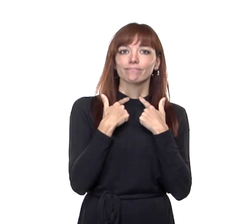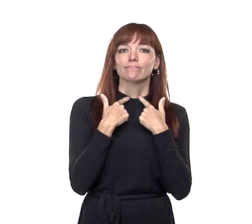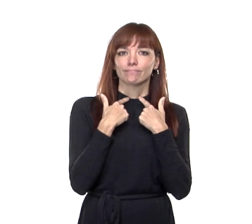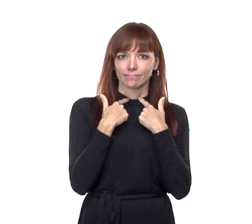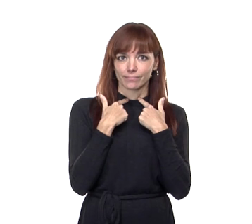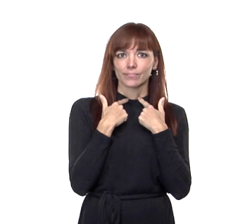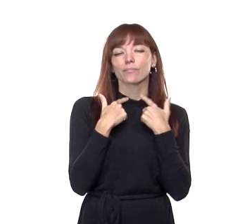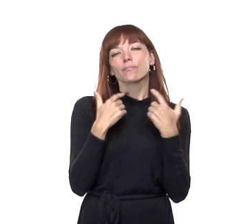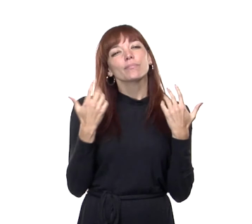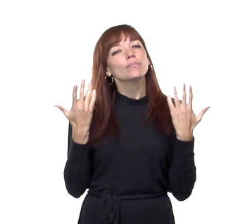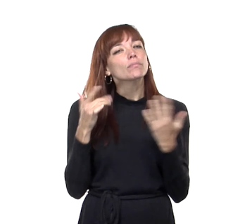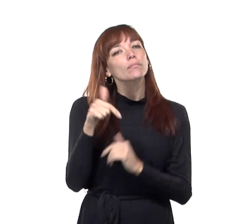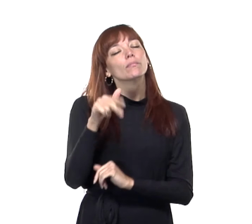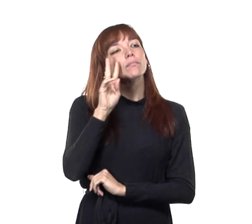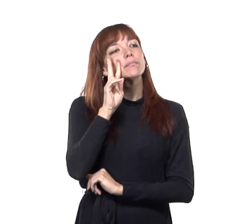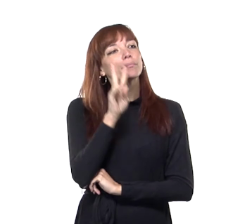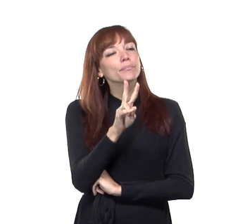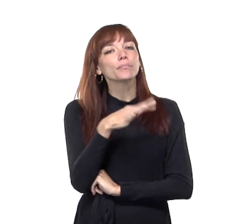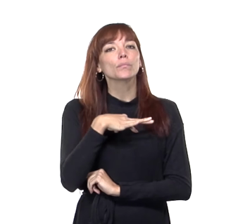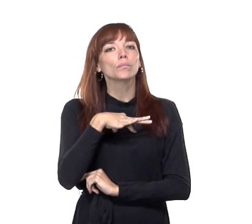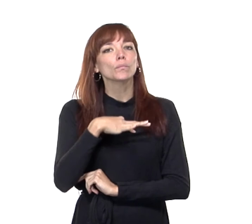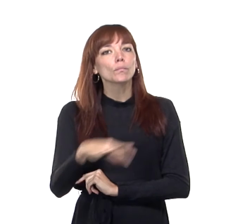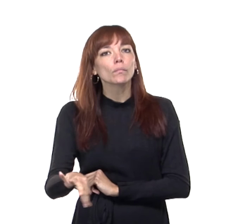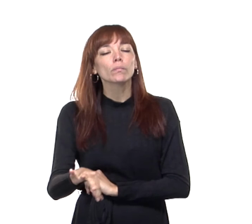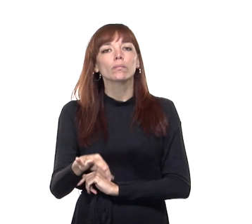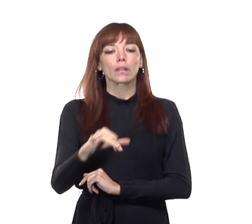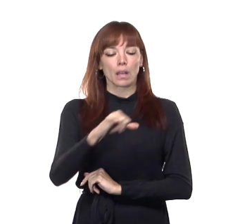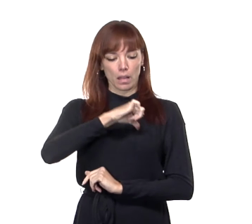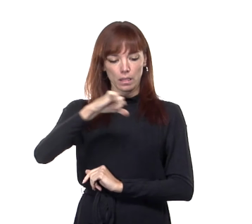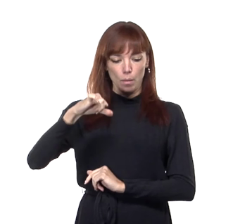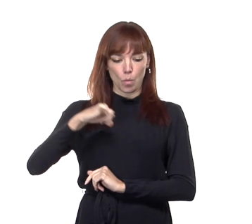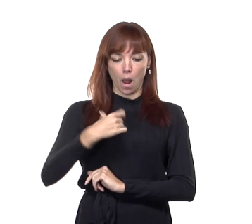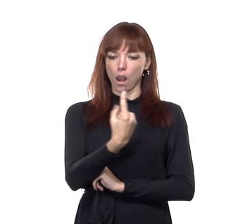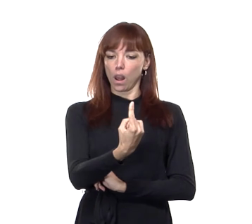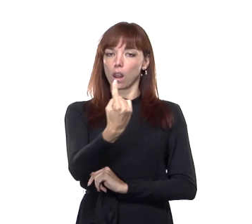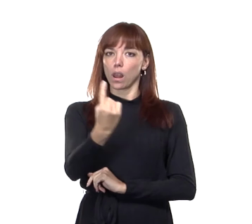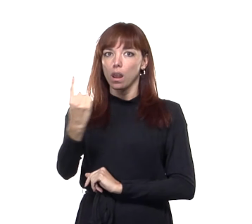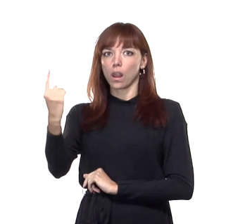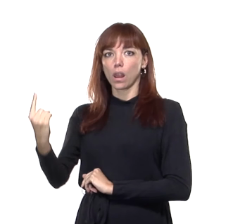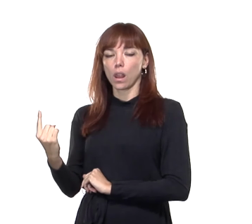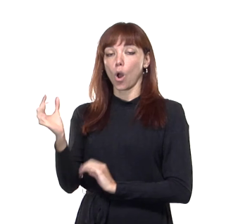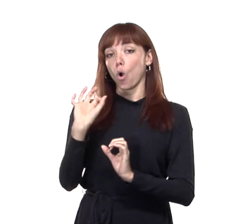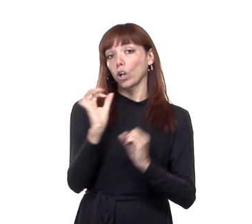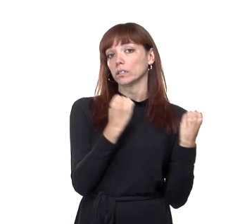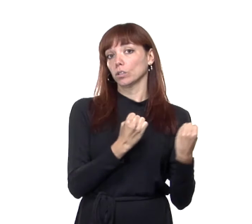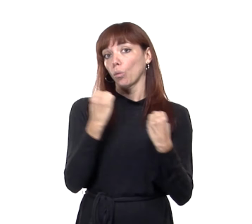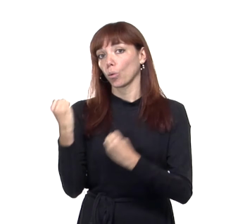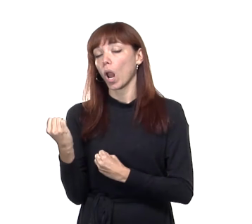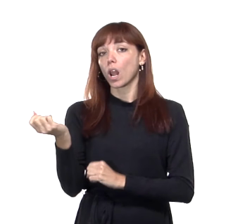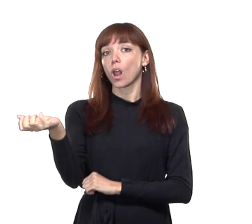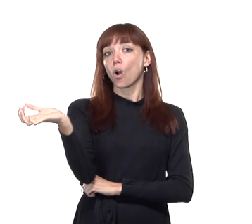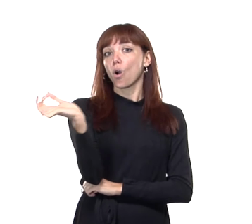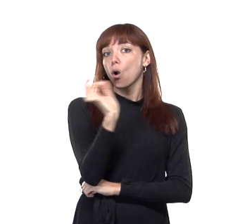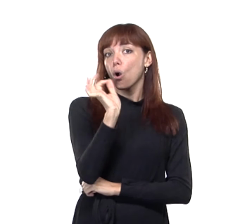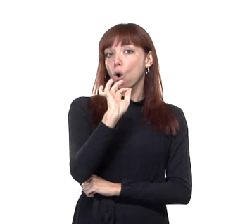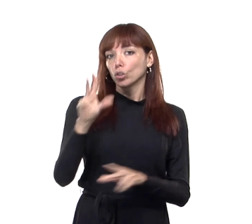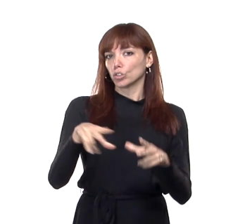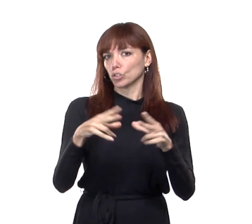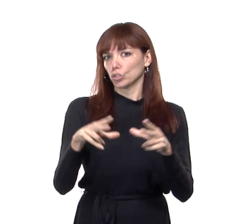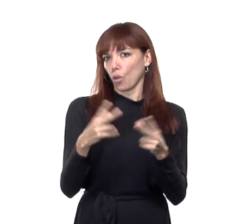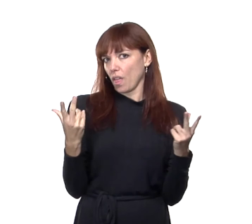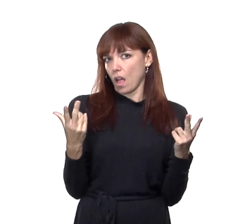entonces esto se puede ver a nivel individual a nivel institucional y a nivel social